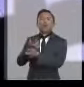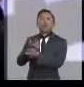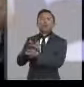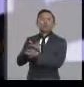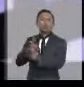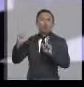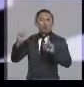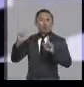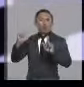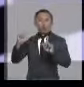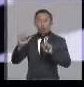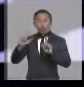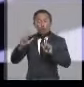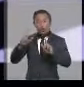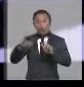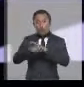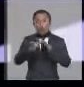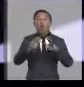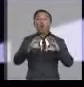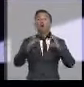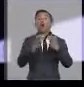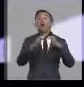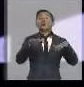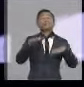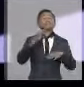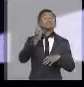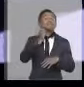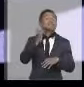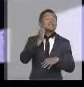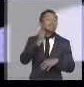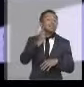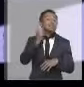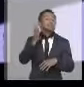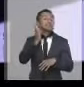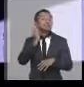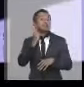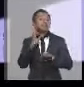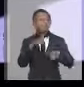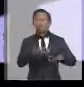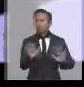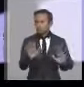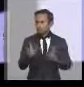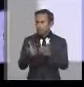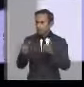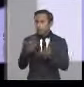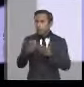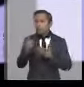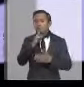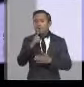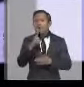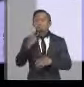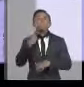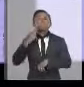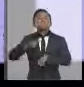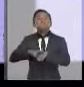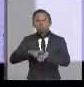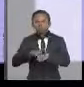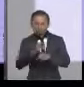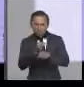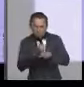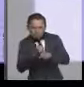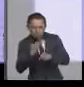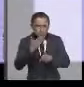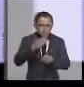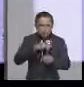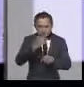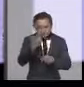puedan aprobar esta iniciativa. Un fiscal autónomo pero electo por la sociedad, no decidido por los partidos. Hoy